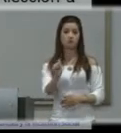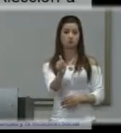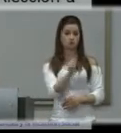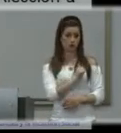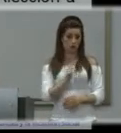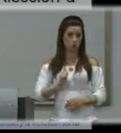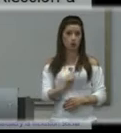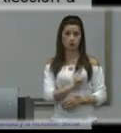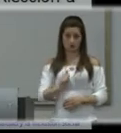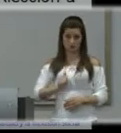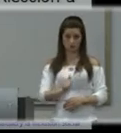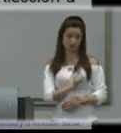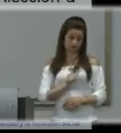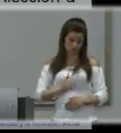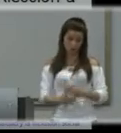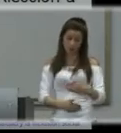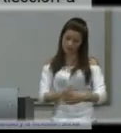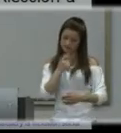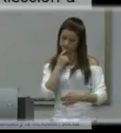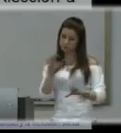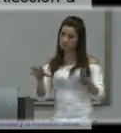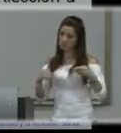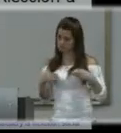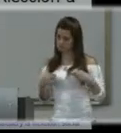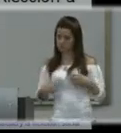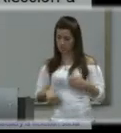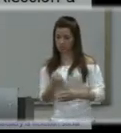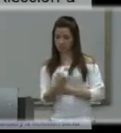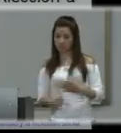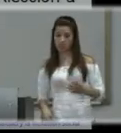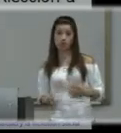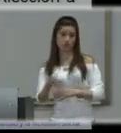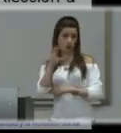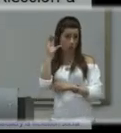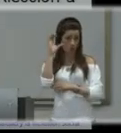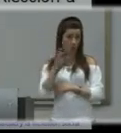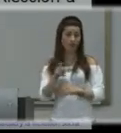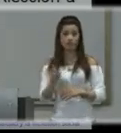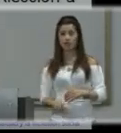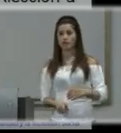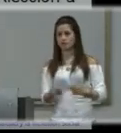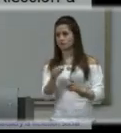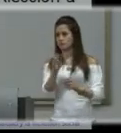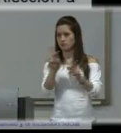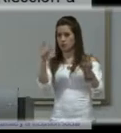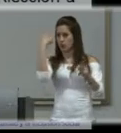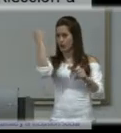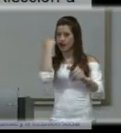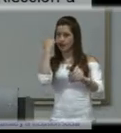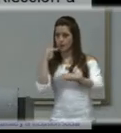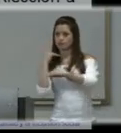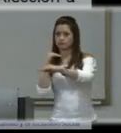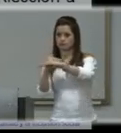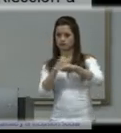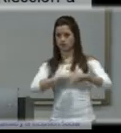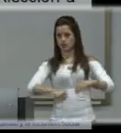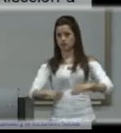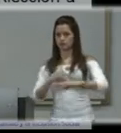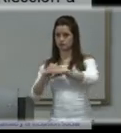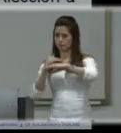en el proceso de acceder al derecho al aborto legal en Colombia y deben accederlo en igualdad de condiciones que el resto de las mujeres. Pero